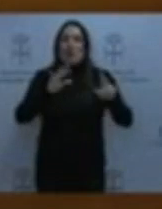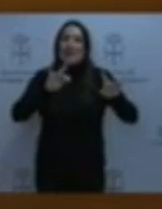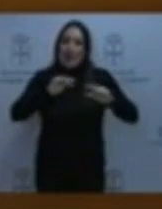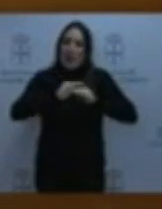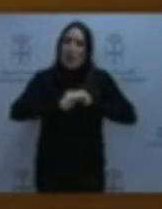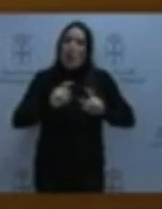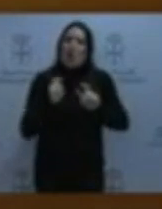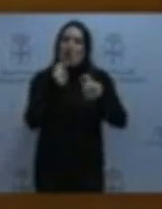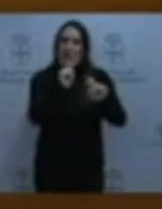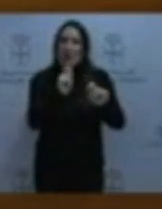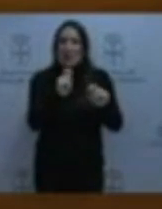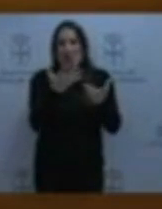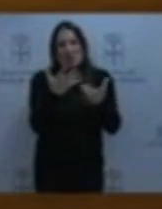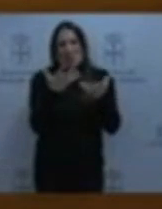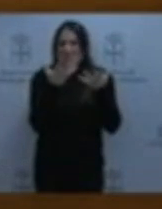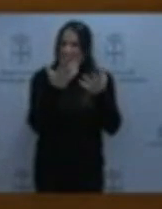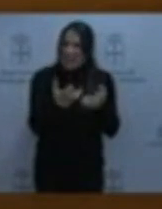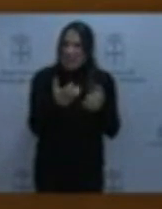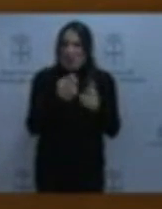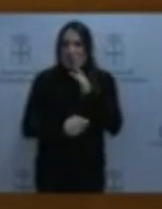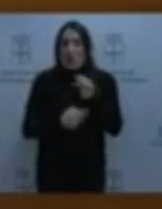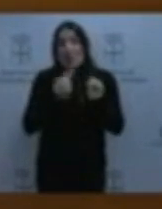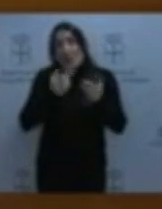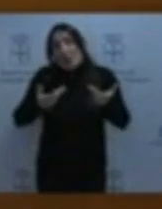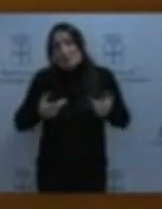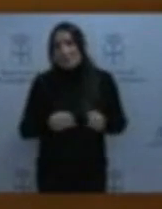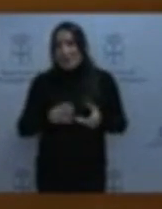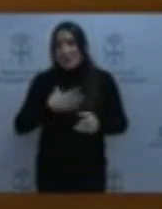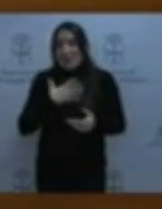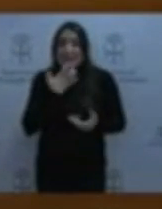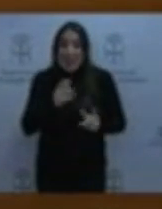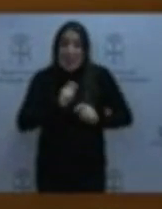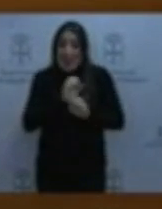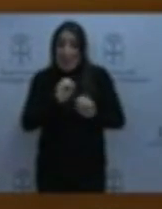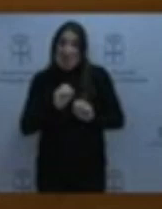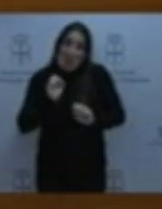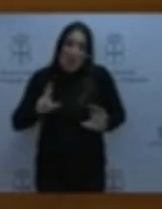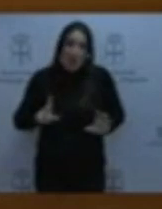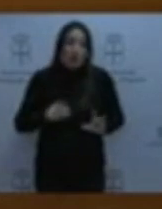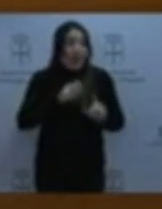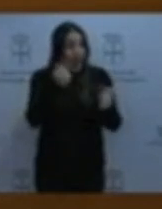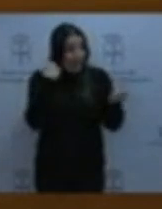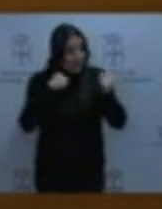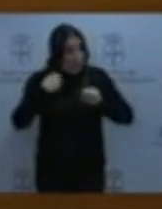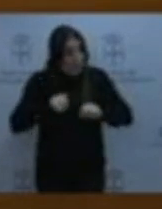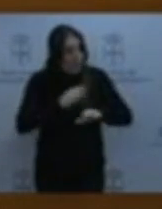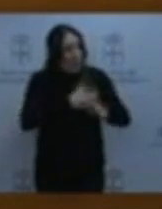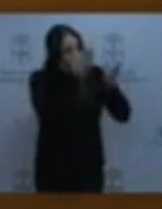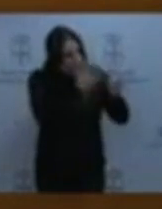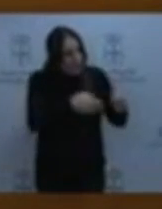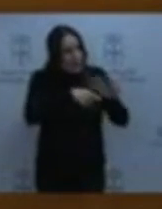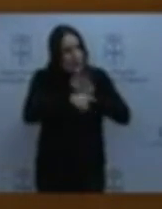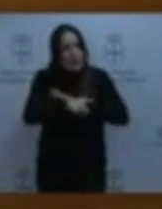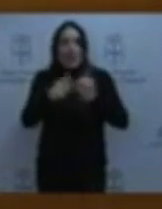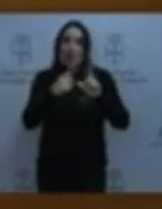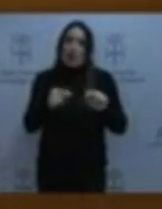del que no pensaba sacar gran cosa, y dijo, bueno, peor es nada. Y con esa actitud es con la que usted gestiona Asturias. Con esa actitud es con la que usted gestiona Asturias, porque